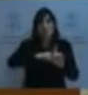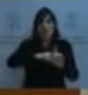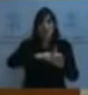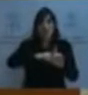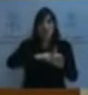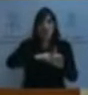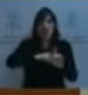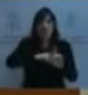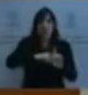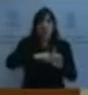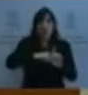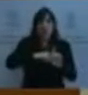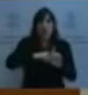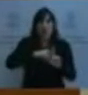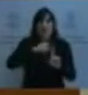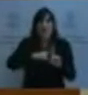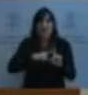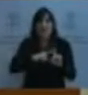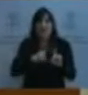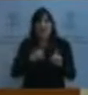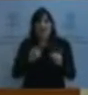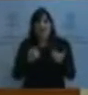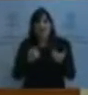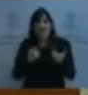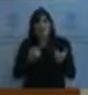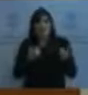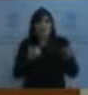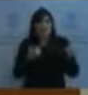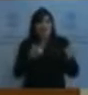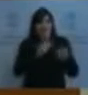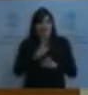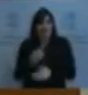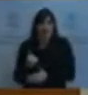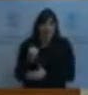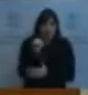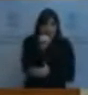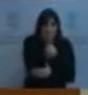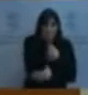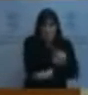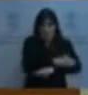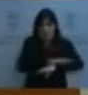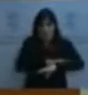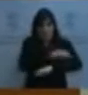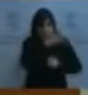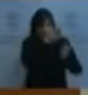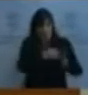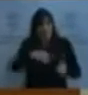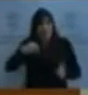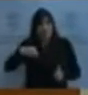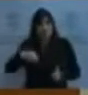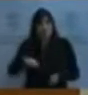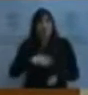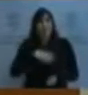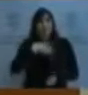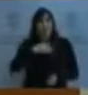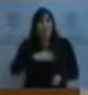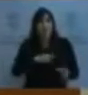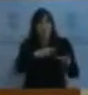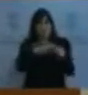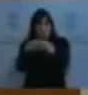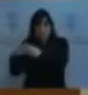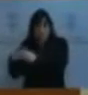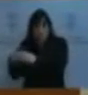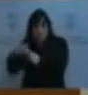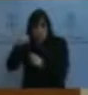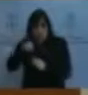soporte al Gobierno que preside, pues probablemente los grupos de la Cámara, y desde luego hablo por el Grupo